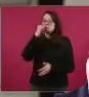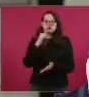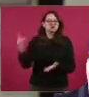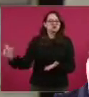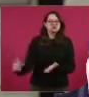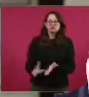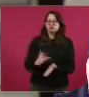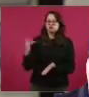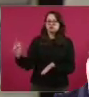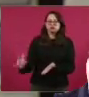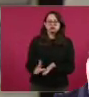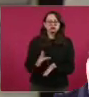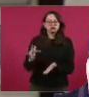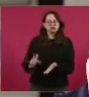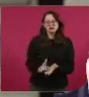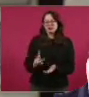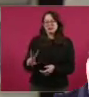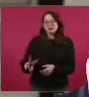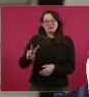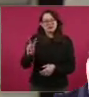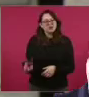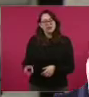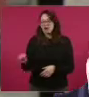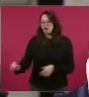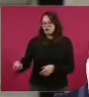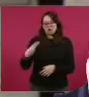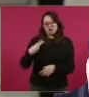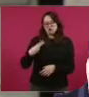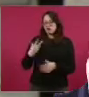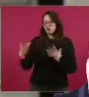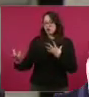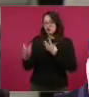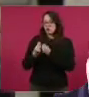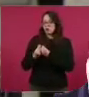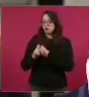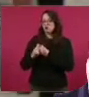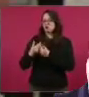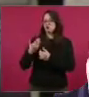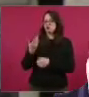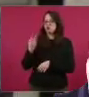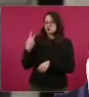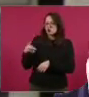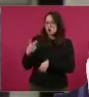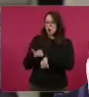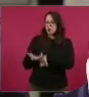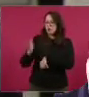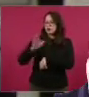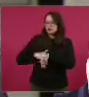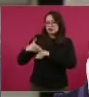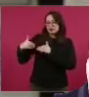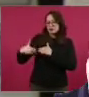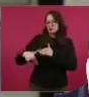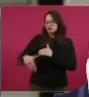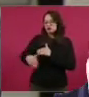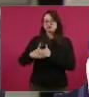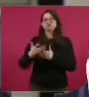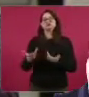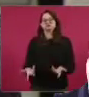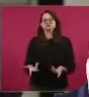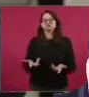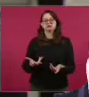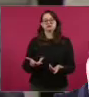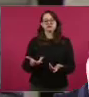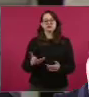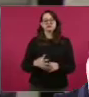siento grandemente afortunado de poder estar en el proceso de administración con ustedes. Poder poner en alto mi